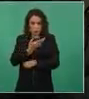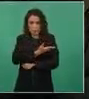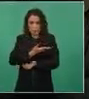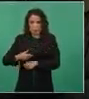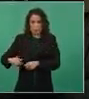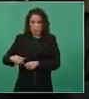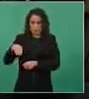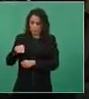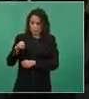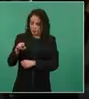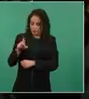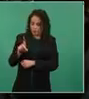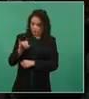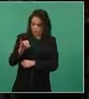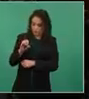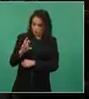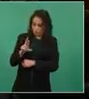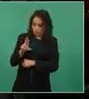No.